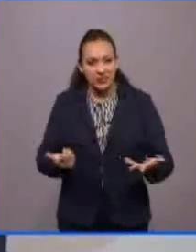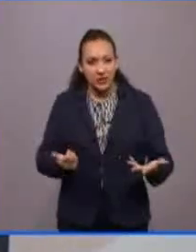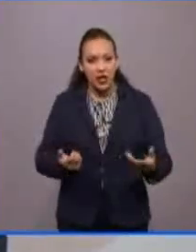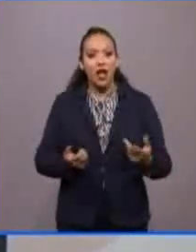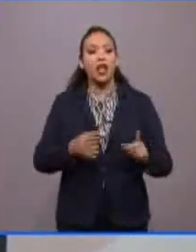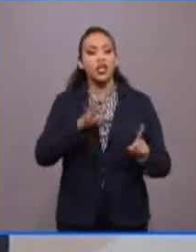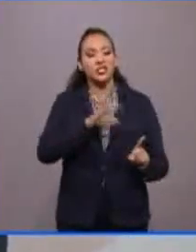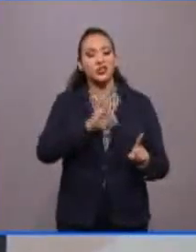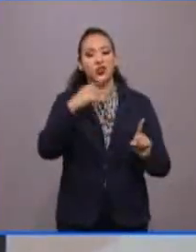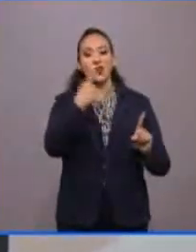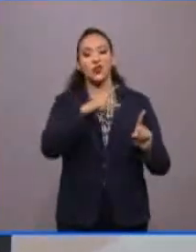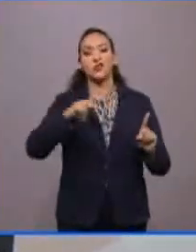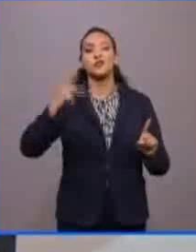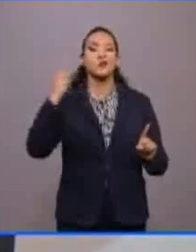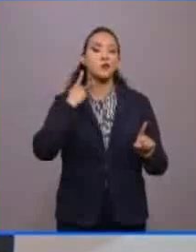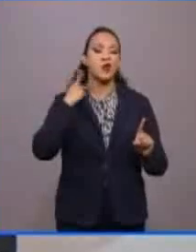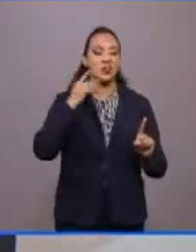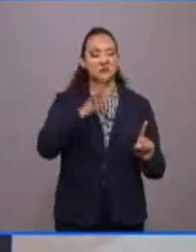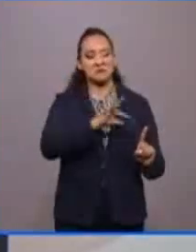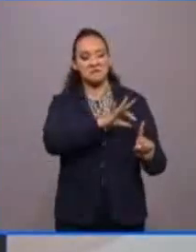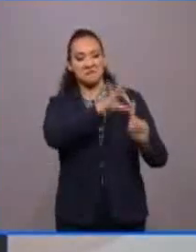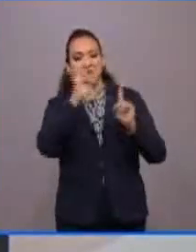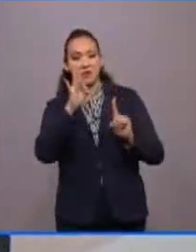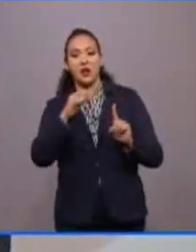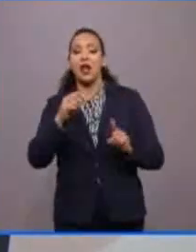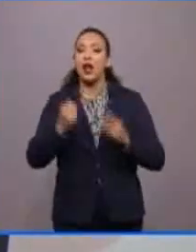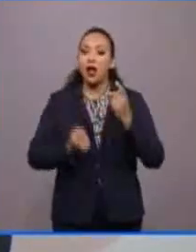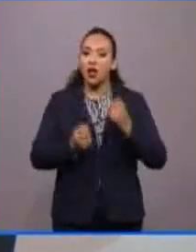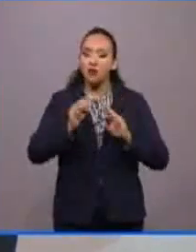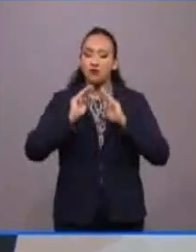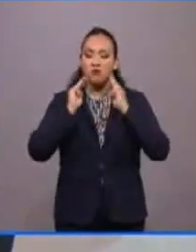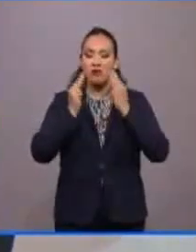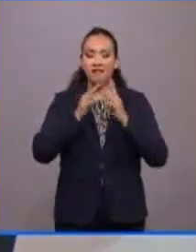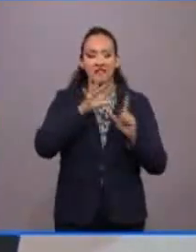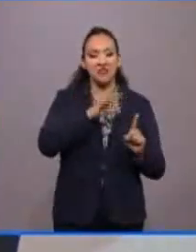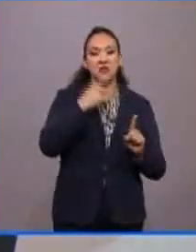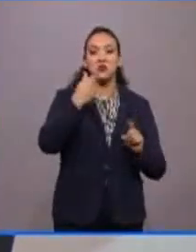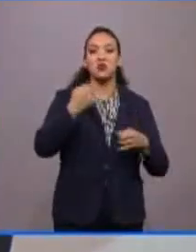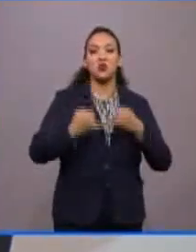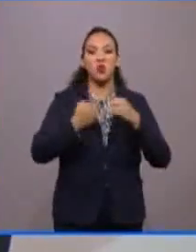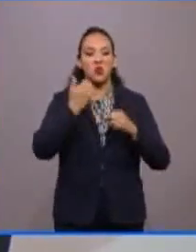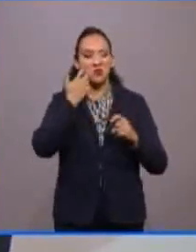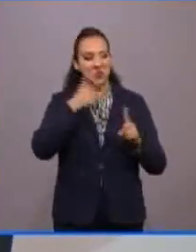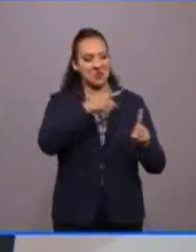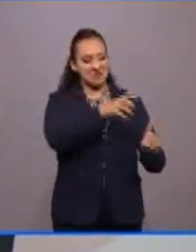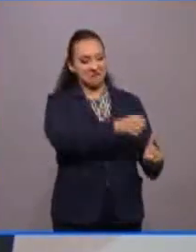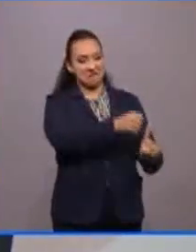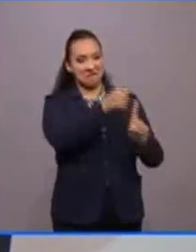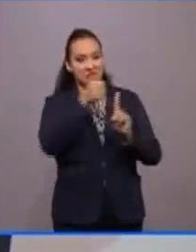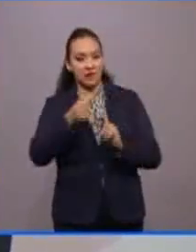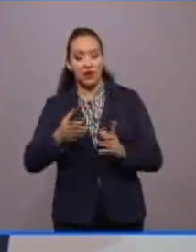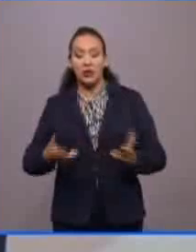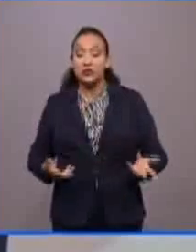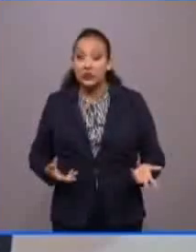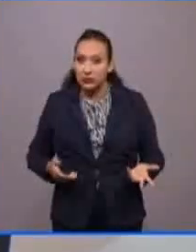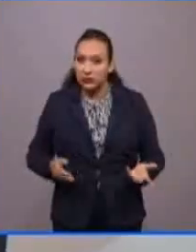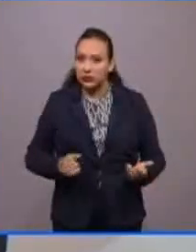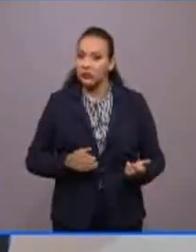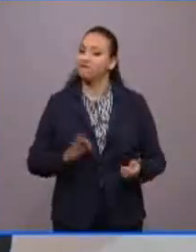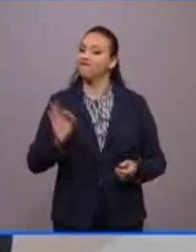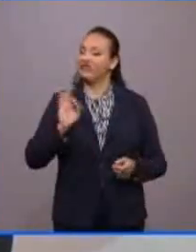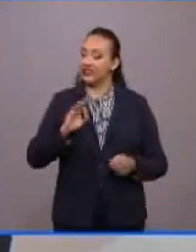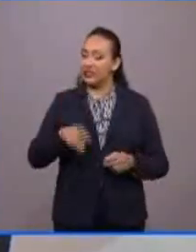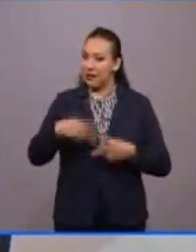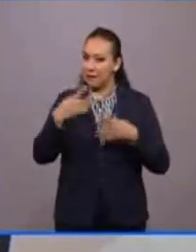los grupos políticos y de otros grupos fácticos de poder a la justicia, lo cual nos implica que va a haber